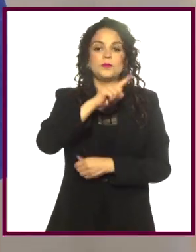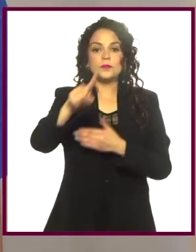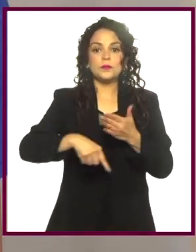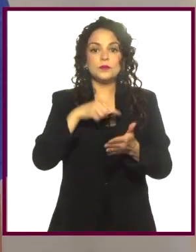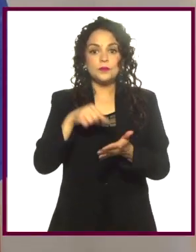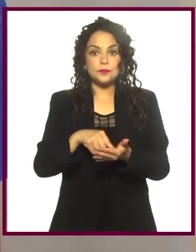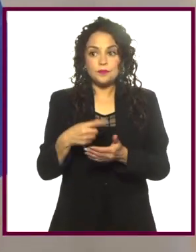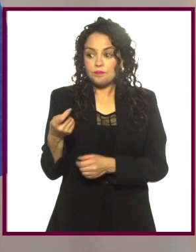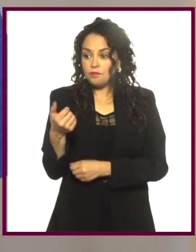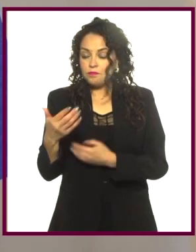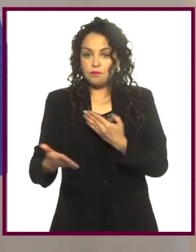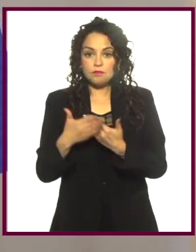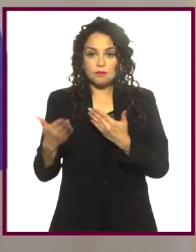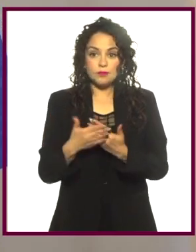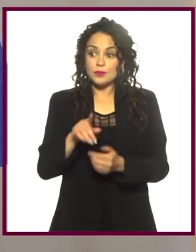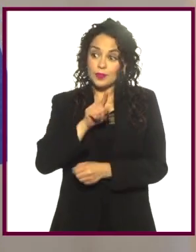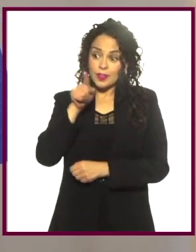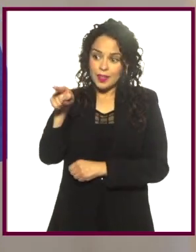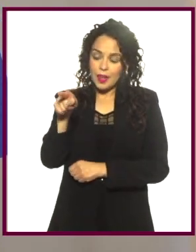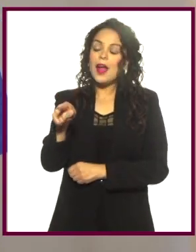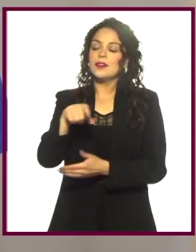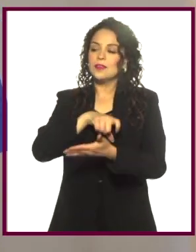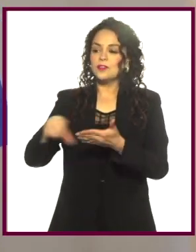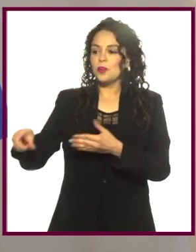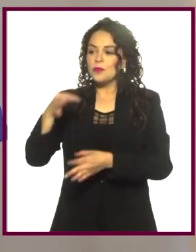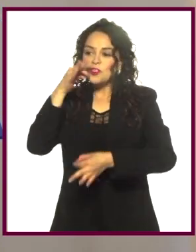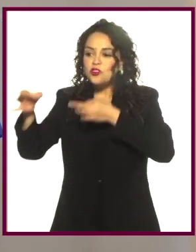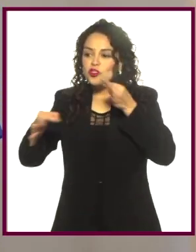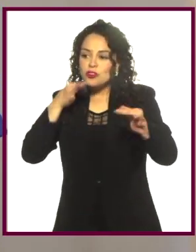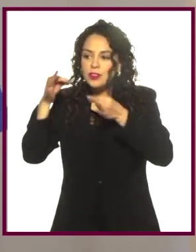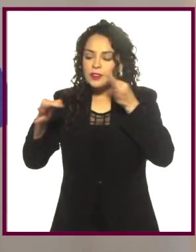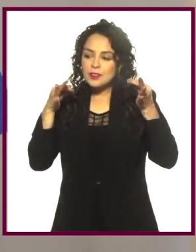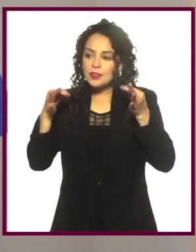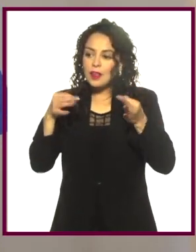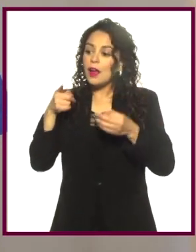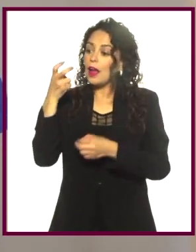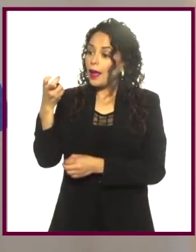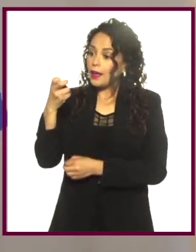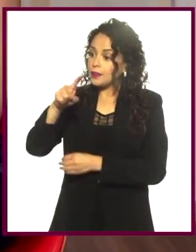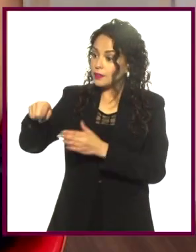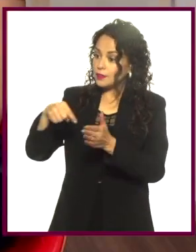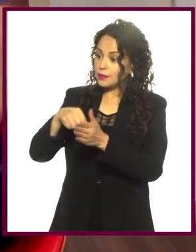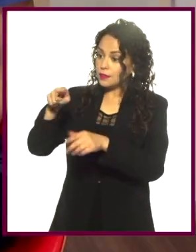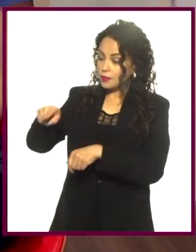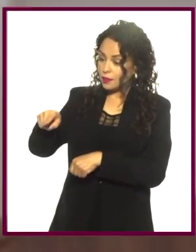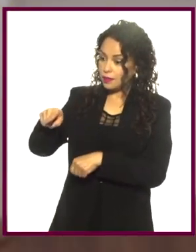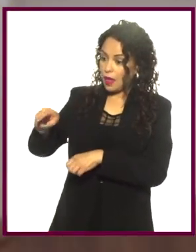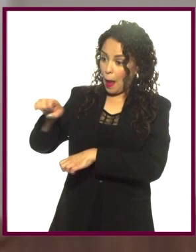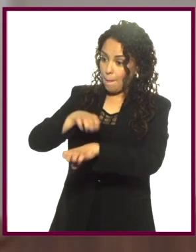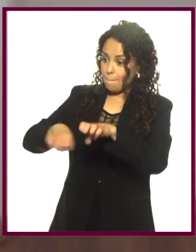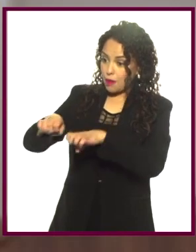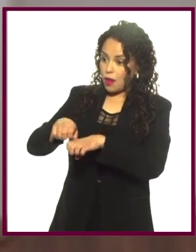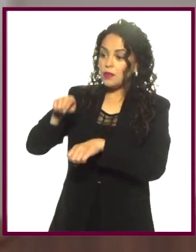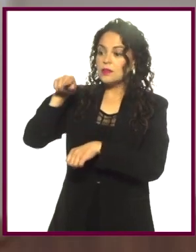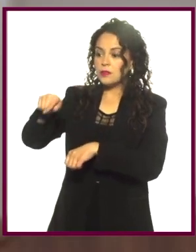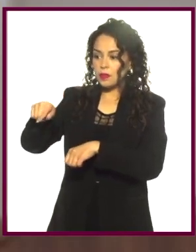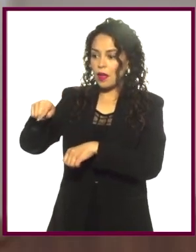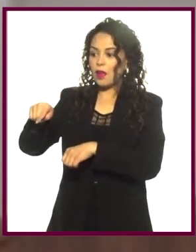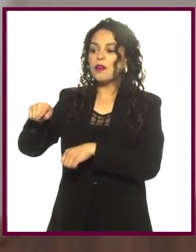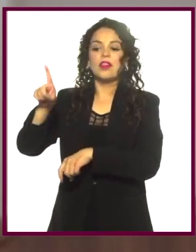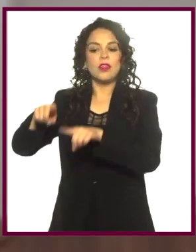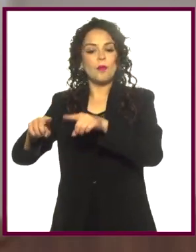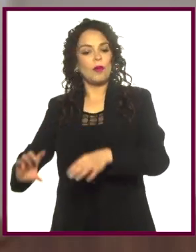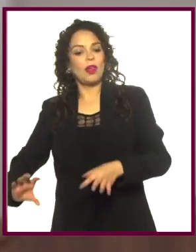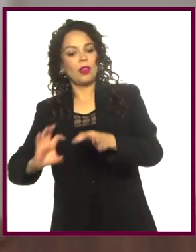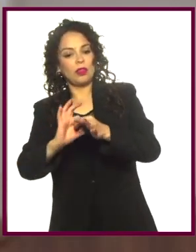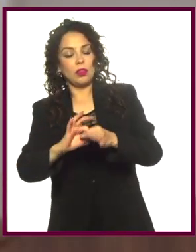información y son a ellas a quienes se les compran las noticias, es decir, dependen de estas agencias. Eso o que directamente